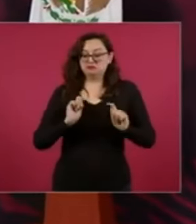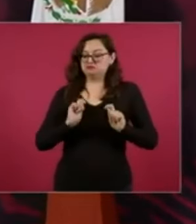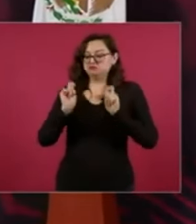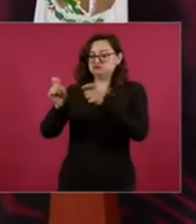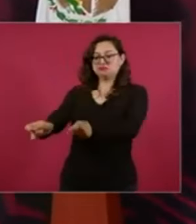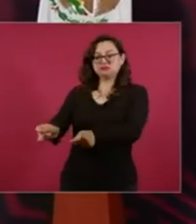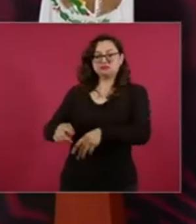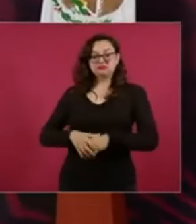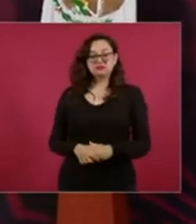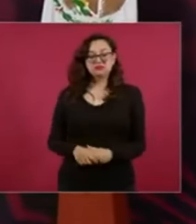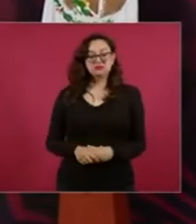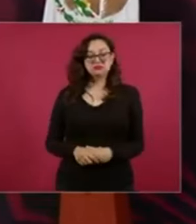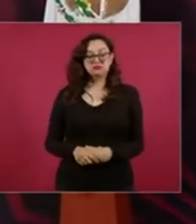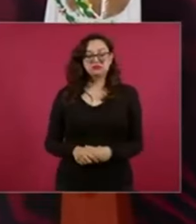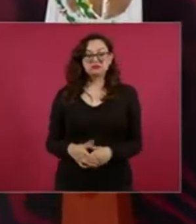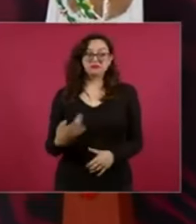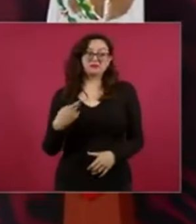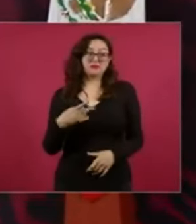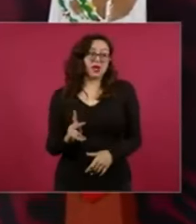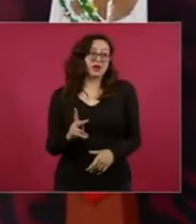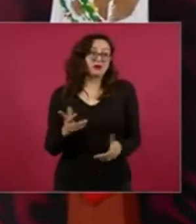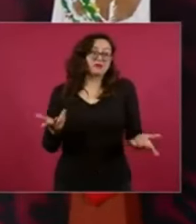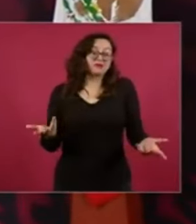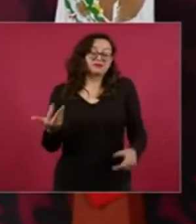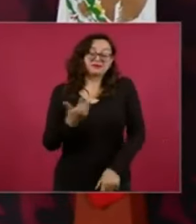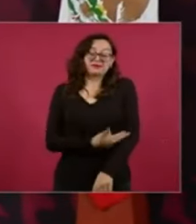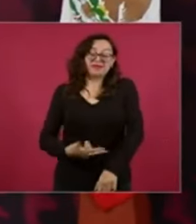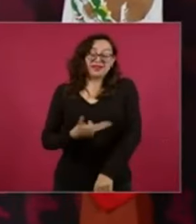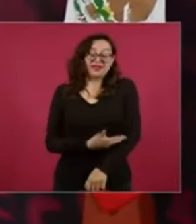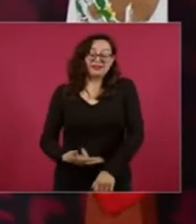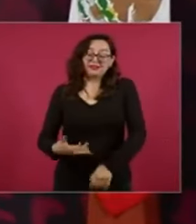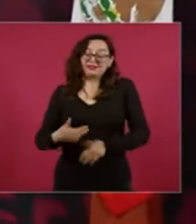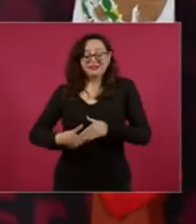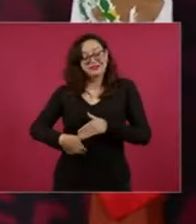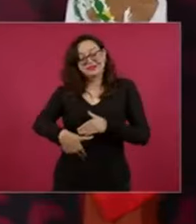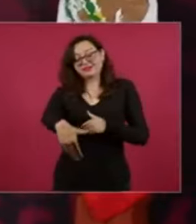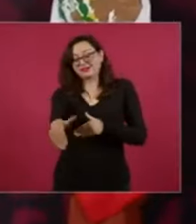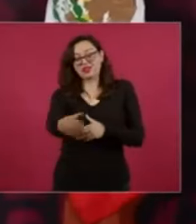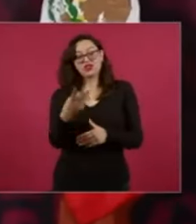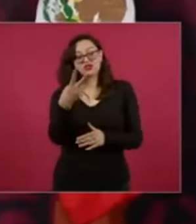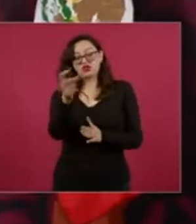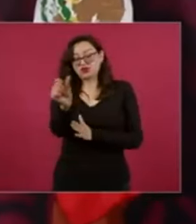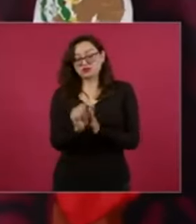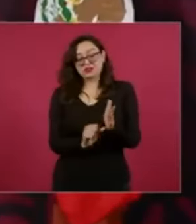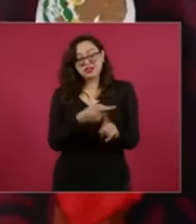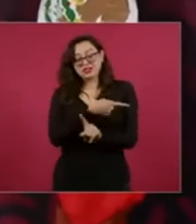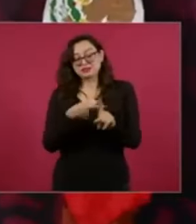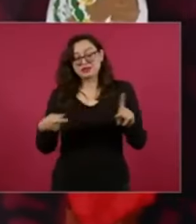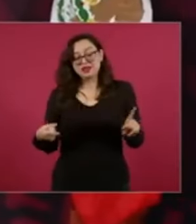entregar má que hay que esperar que term son dos